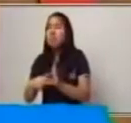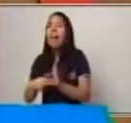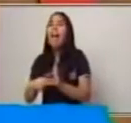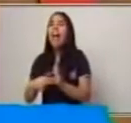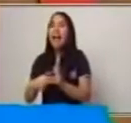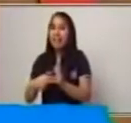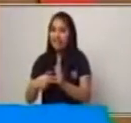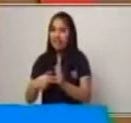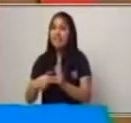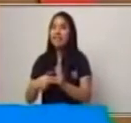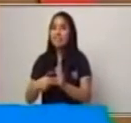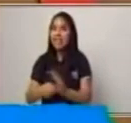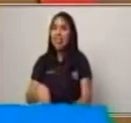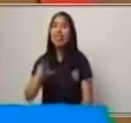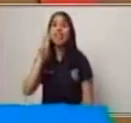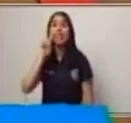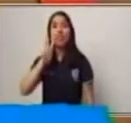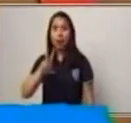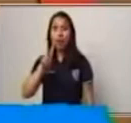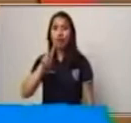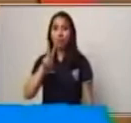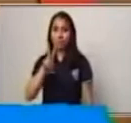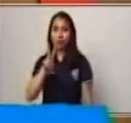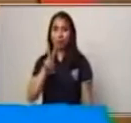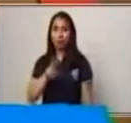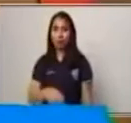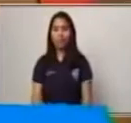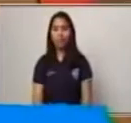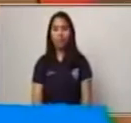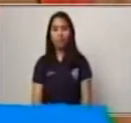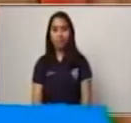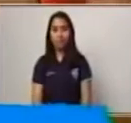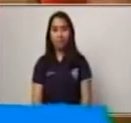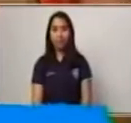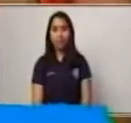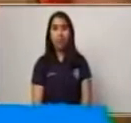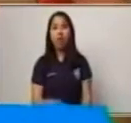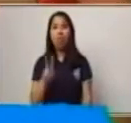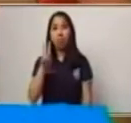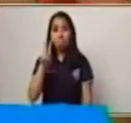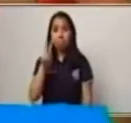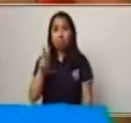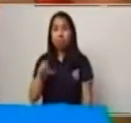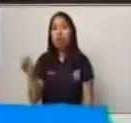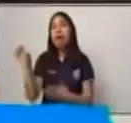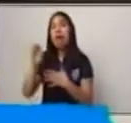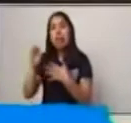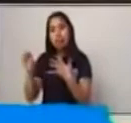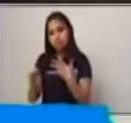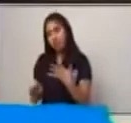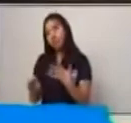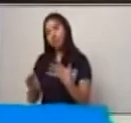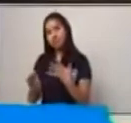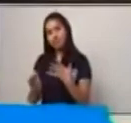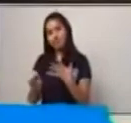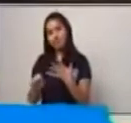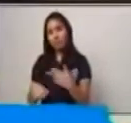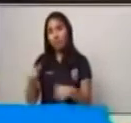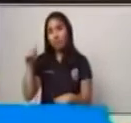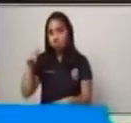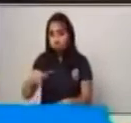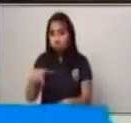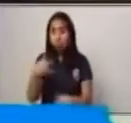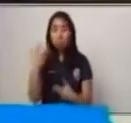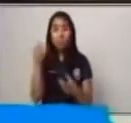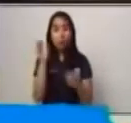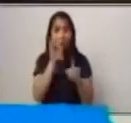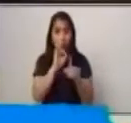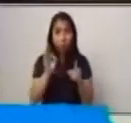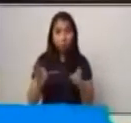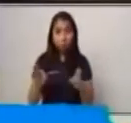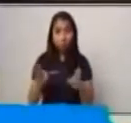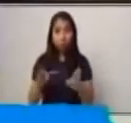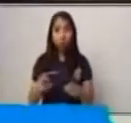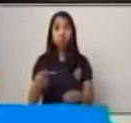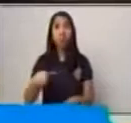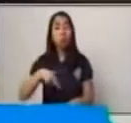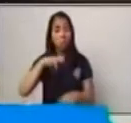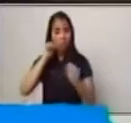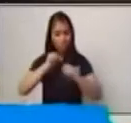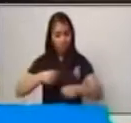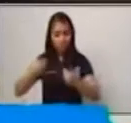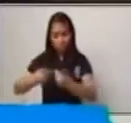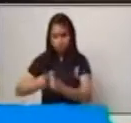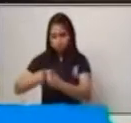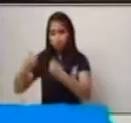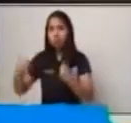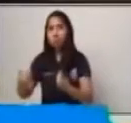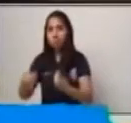Uni, uno. Bi, dos. Bimembre, dos miembros. Y estas oraciones sí las podemos dividir